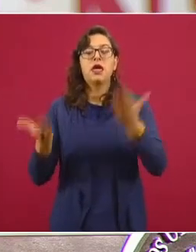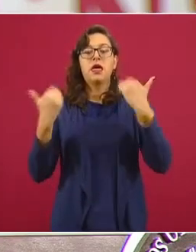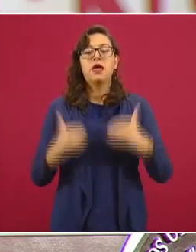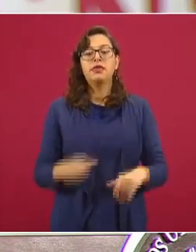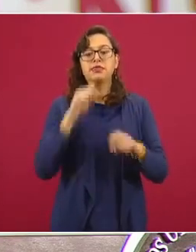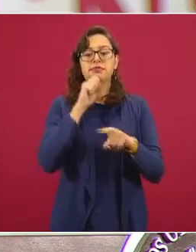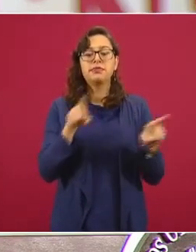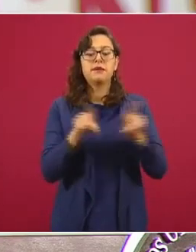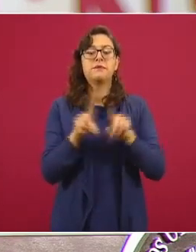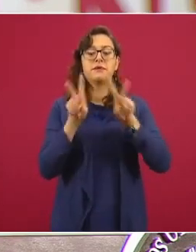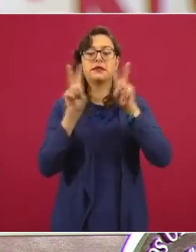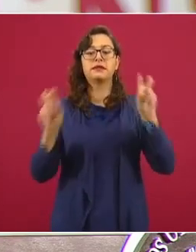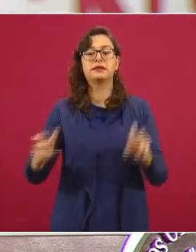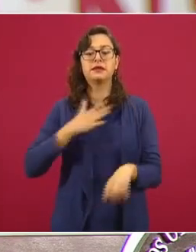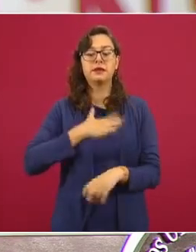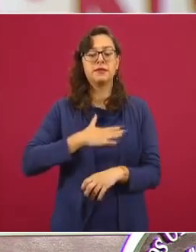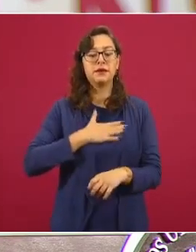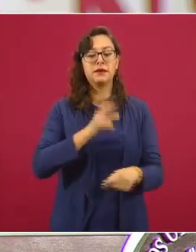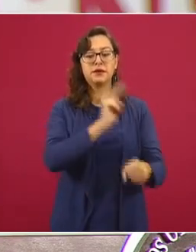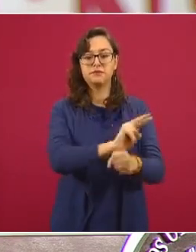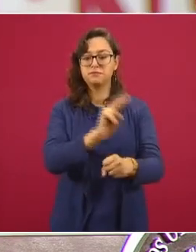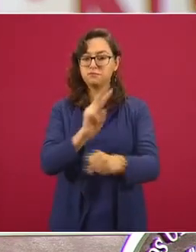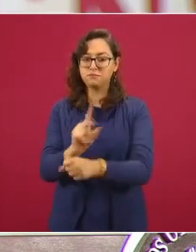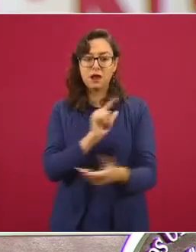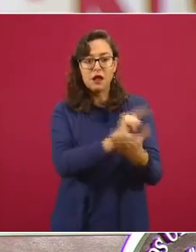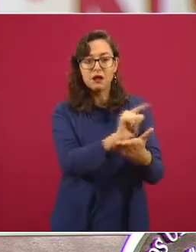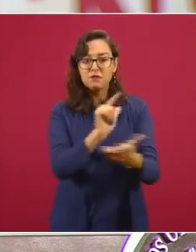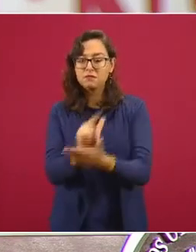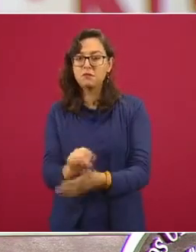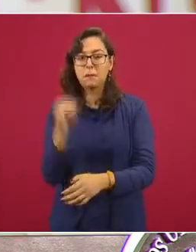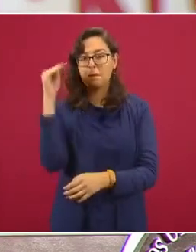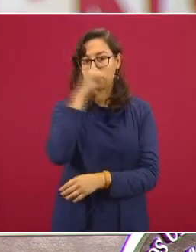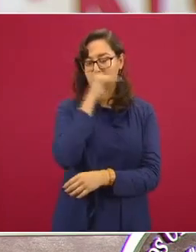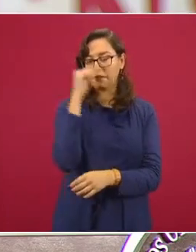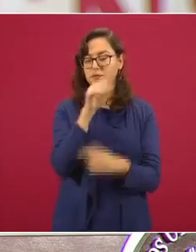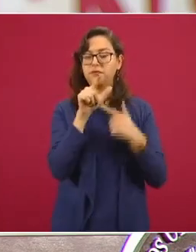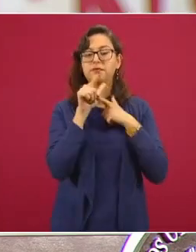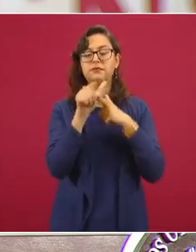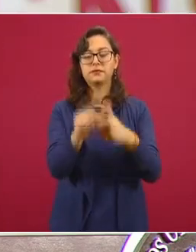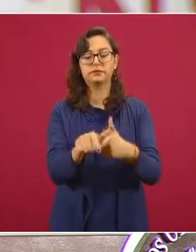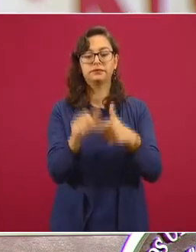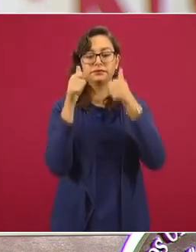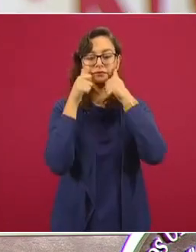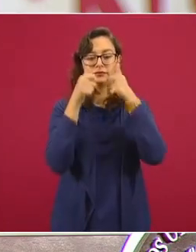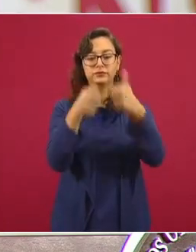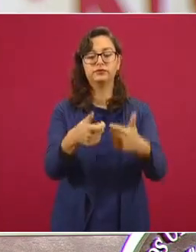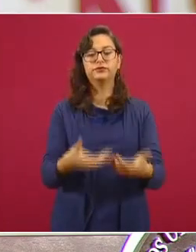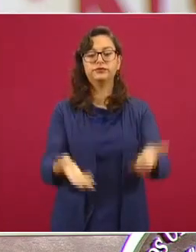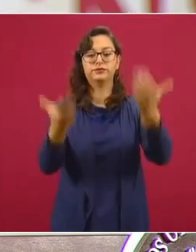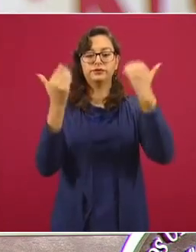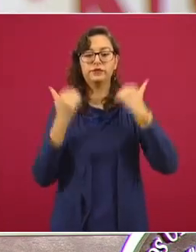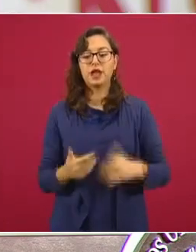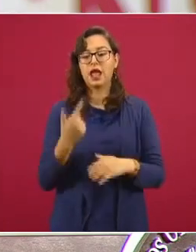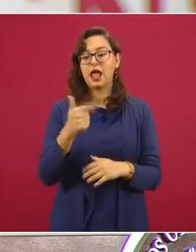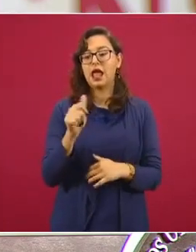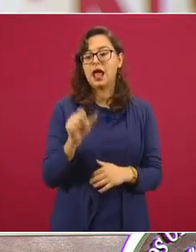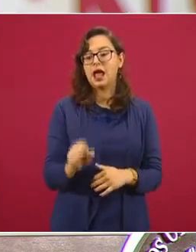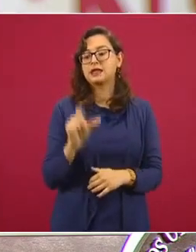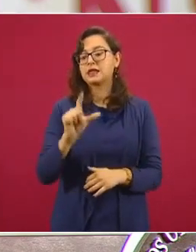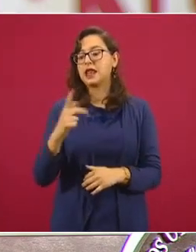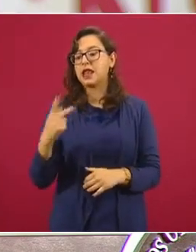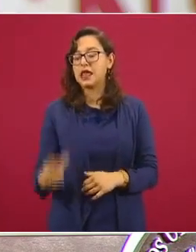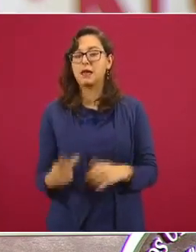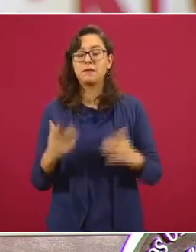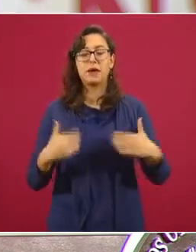los servicios sanitarios, que estén limpios y que no cuesten. en gas LP para tanques